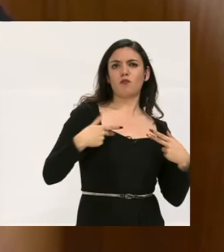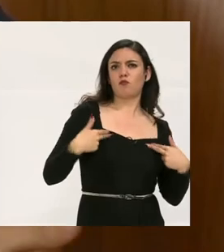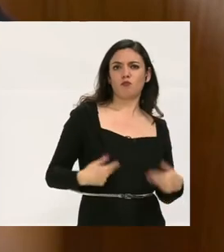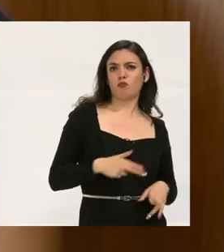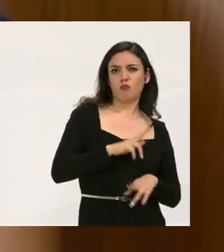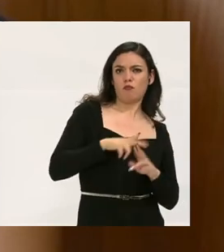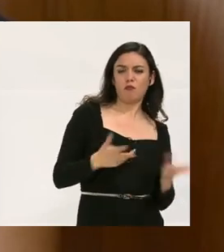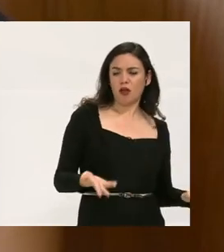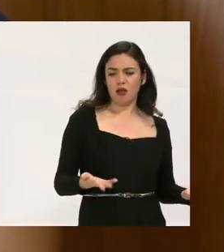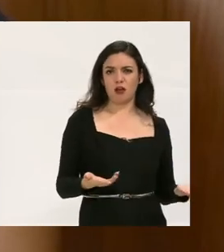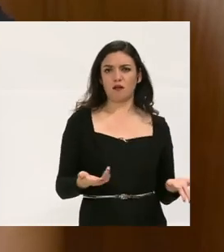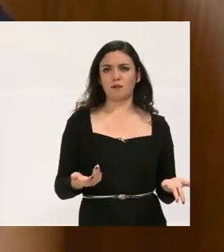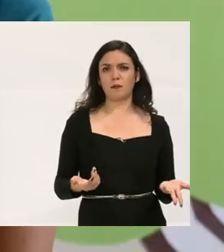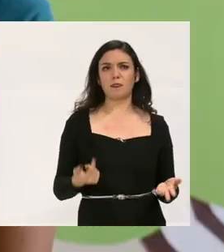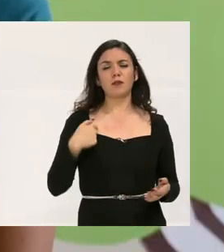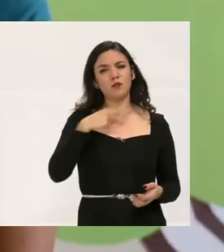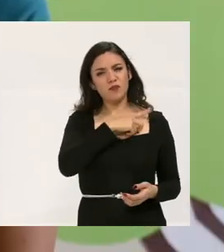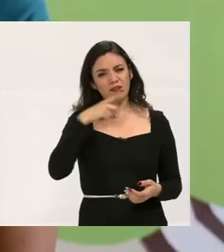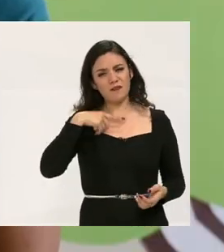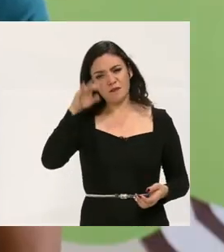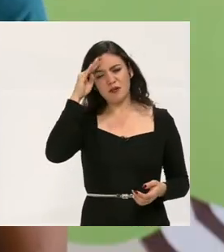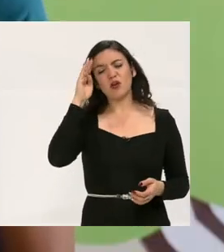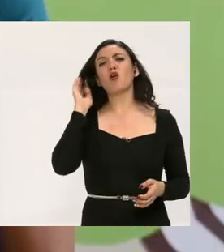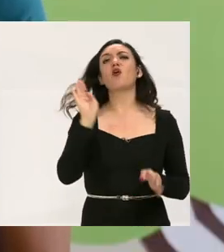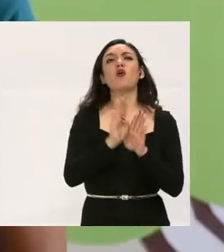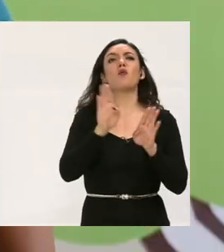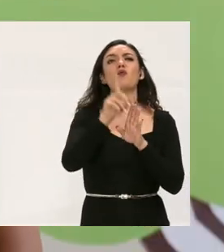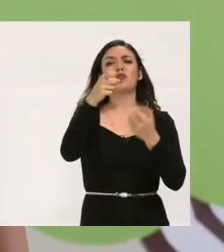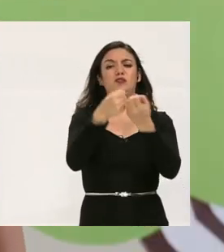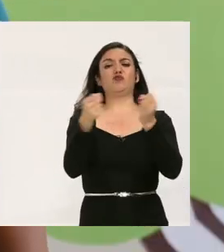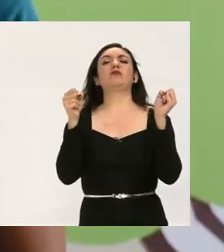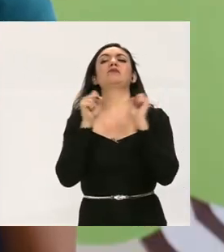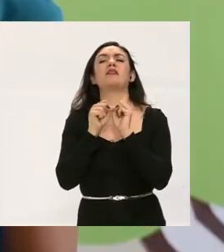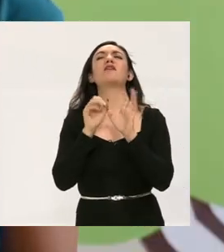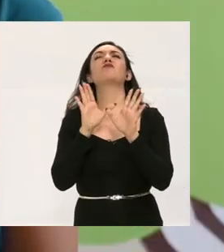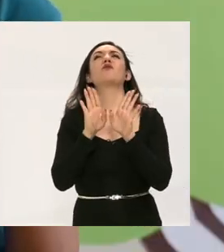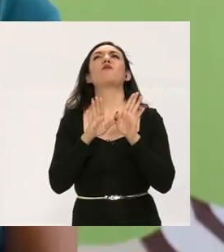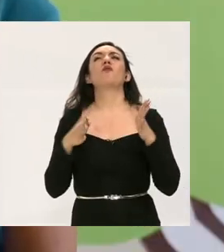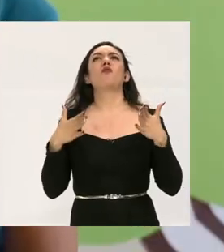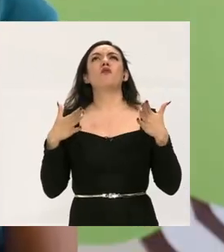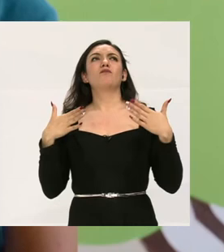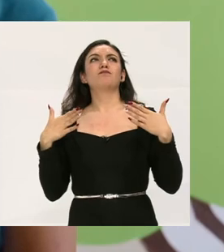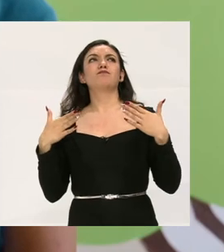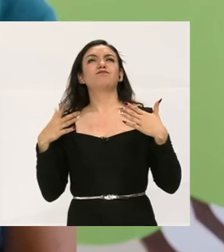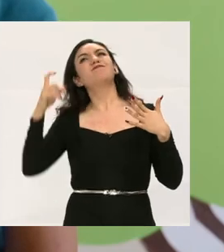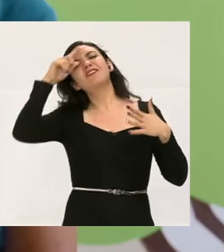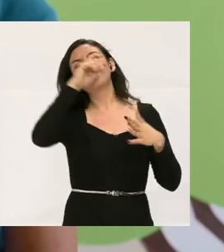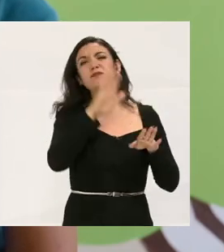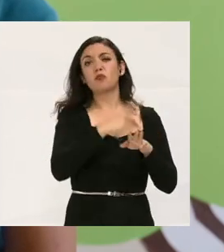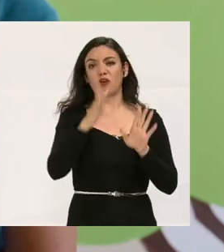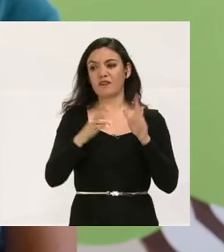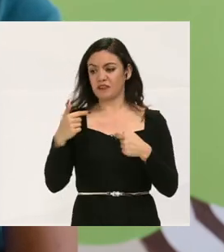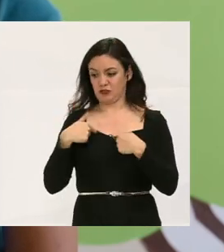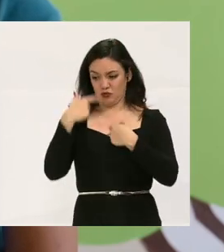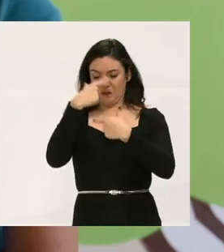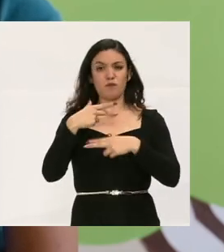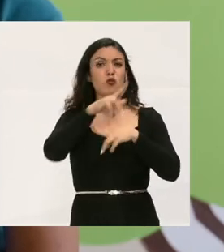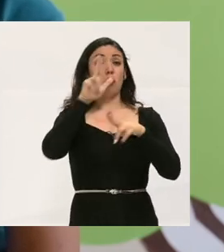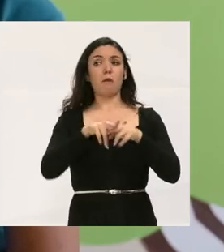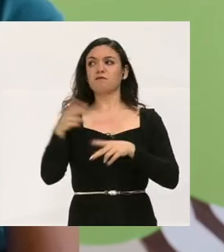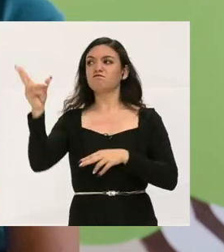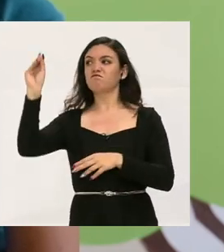común y corriente común yo creo que vivimos en una segunda sociedad todavía complicada que ni siquiera nosotros mismos nos podemos